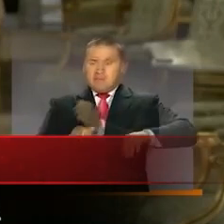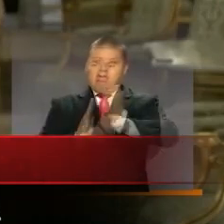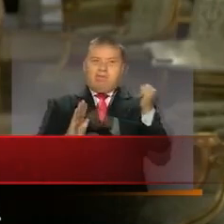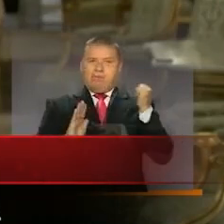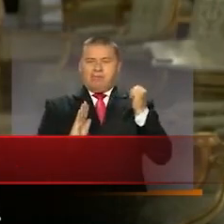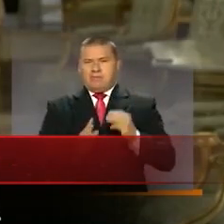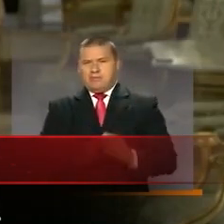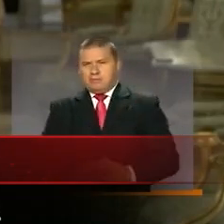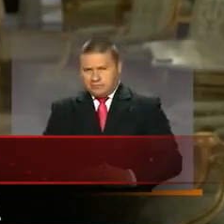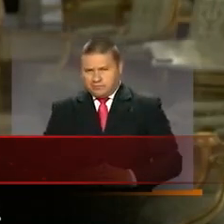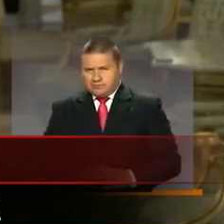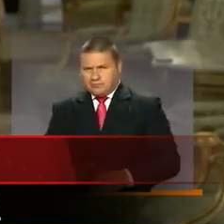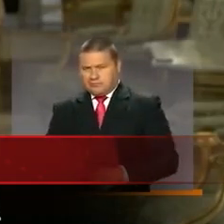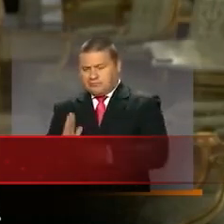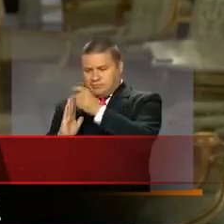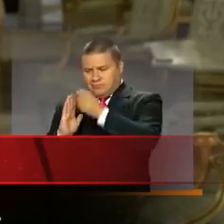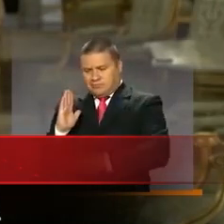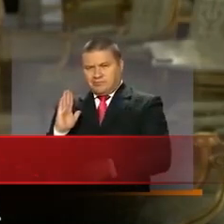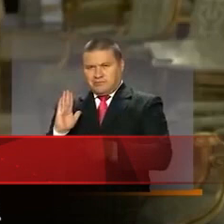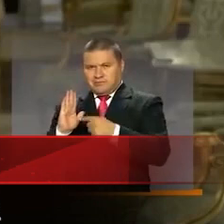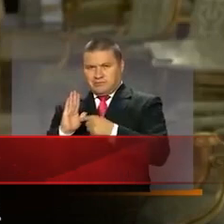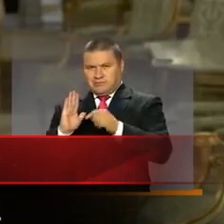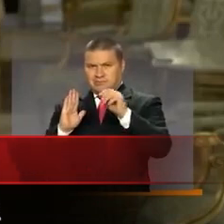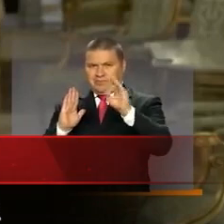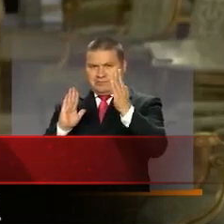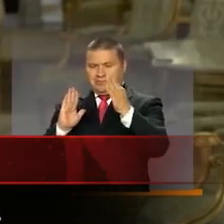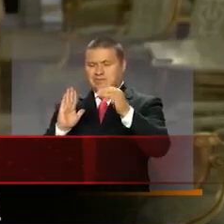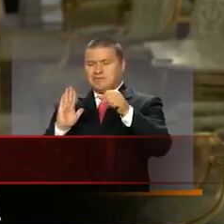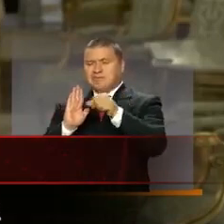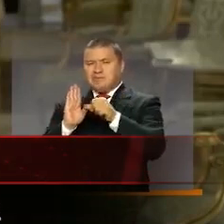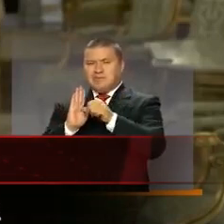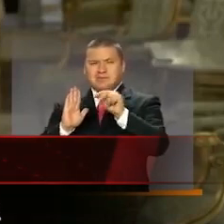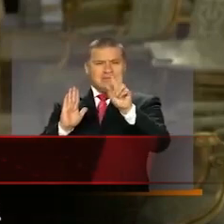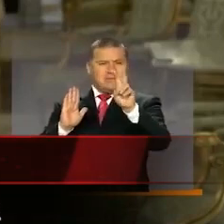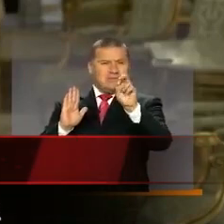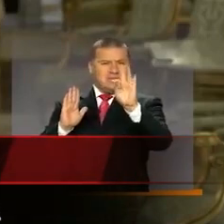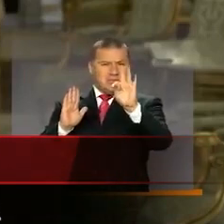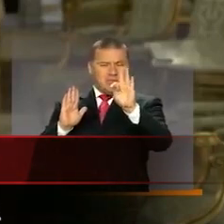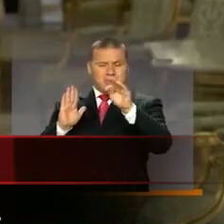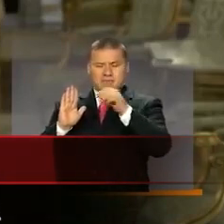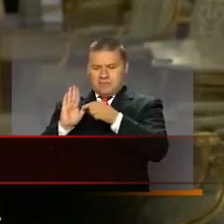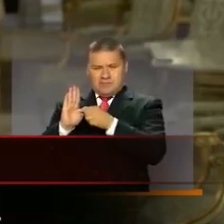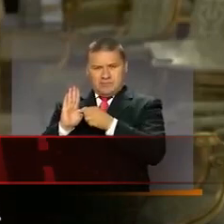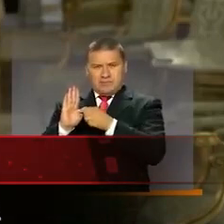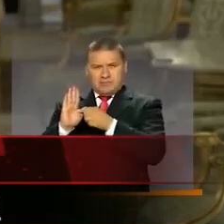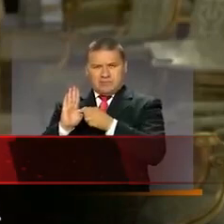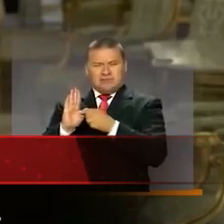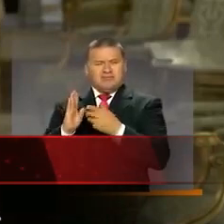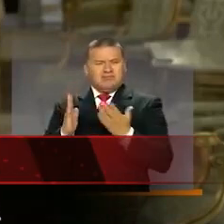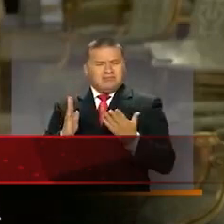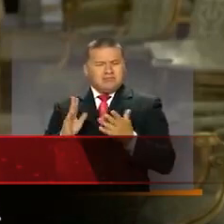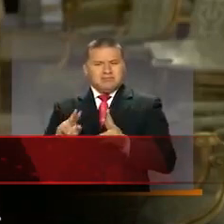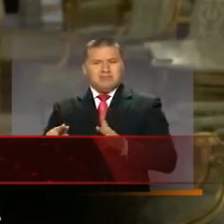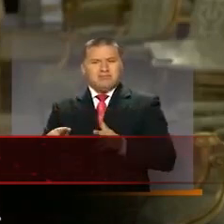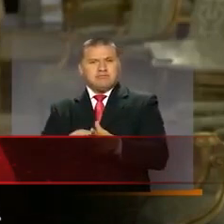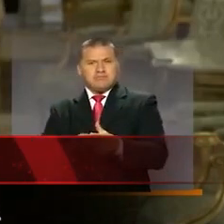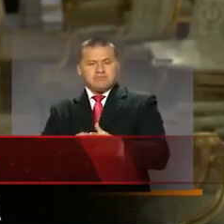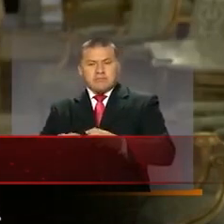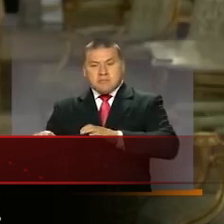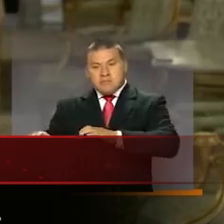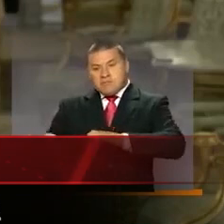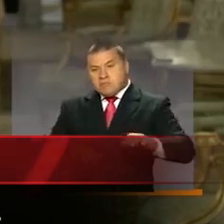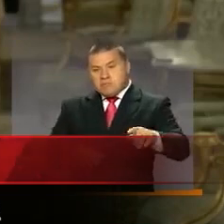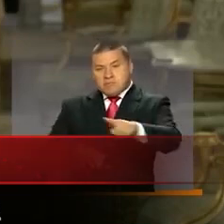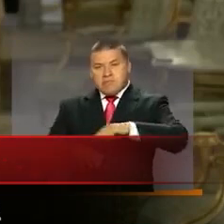el inciso 3º del literal j del artículo 79 por su parte trata de la suspensión de las actuaciones